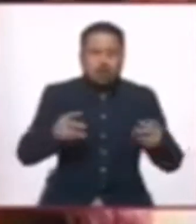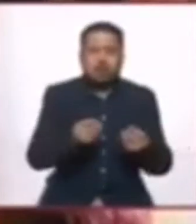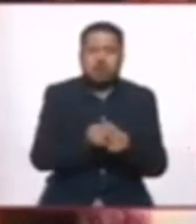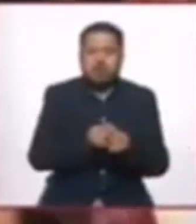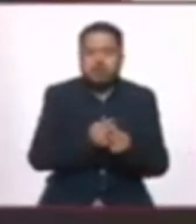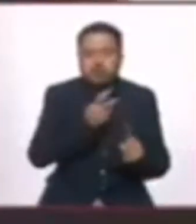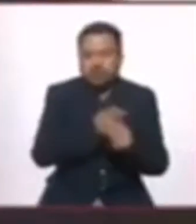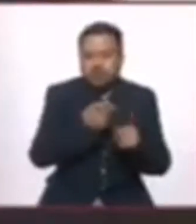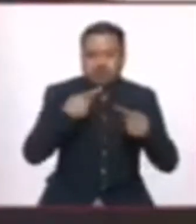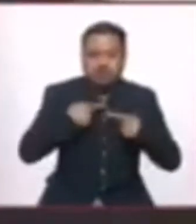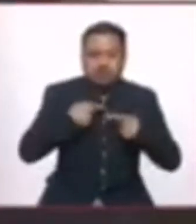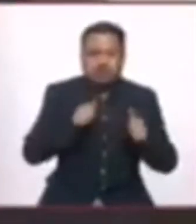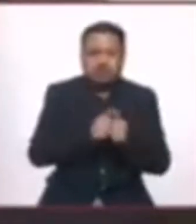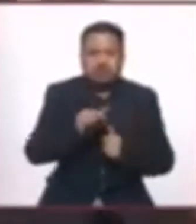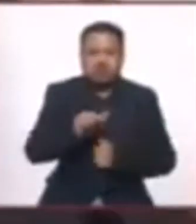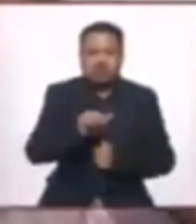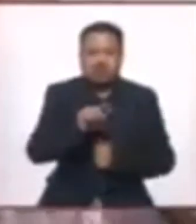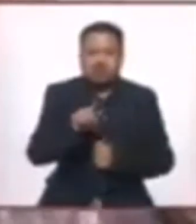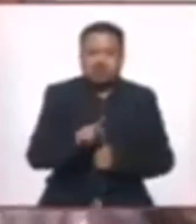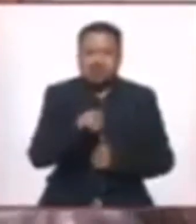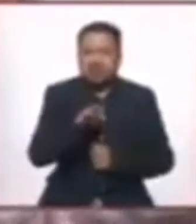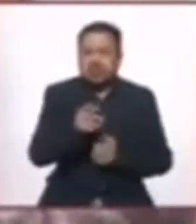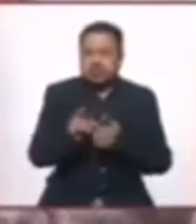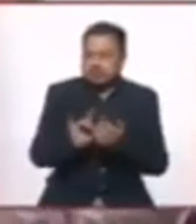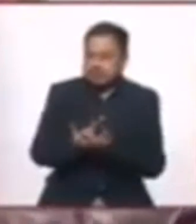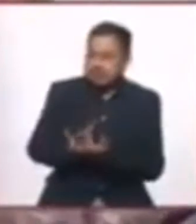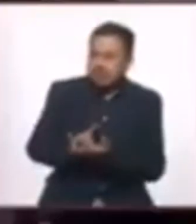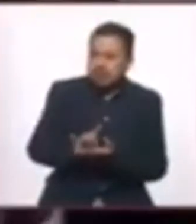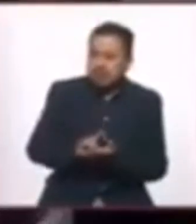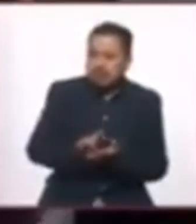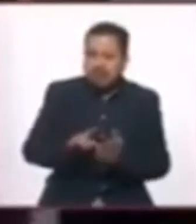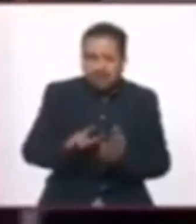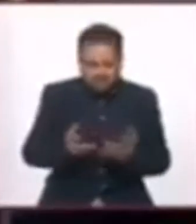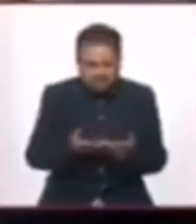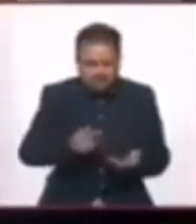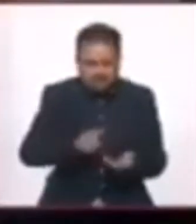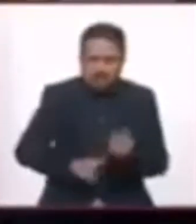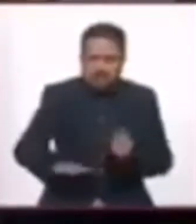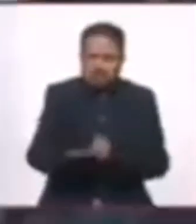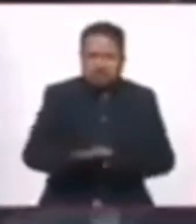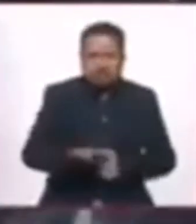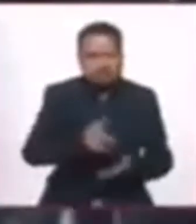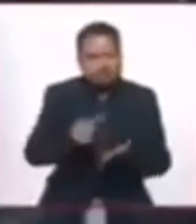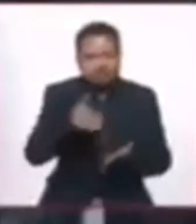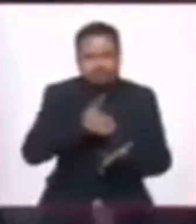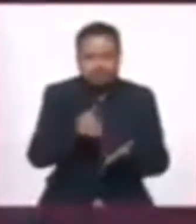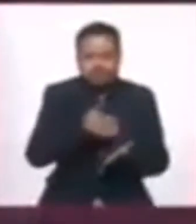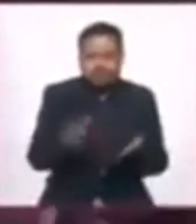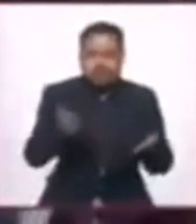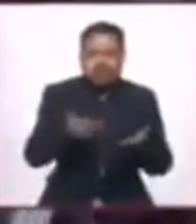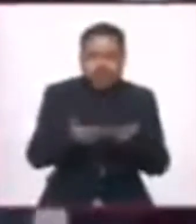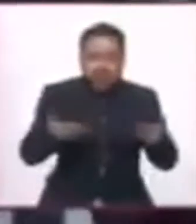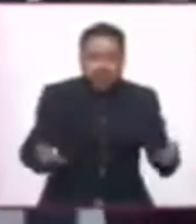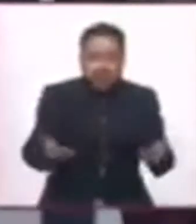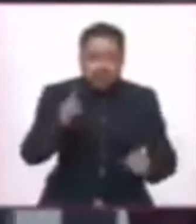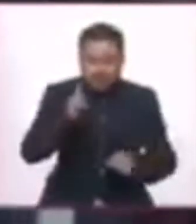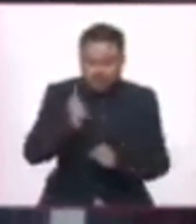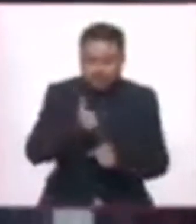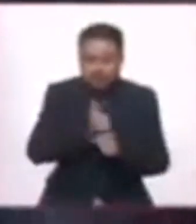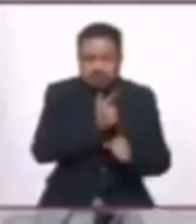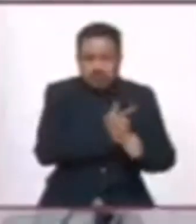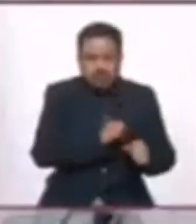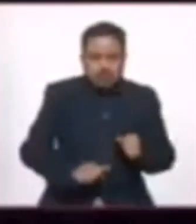total de República de Azerbaiyán, son expulsados de esos territorios, étnicamente limpiados de esos territorios. Y ahora